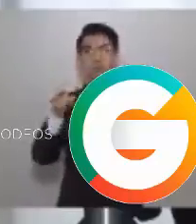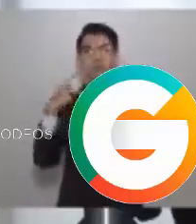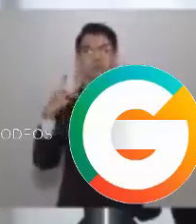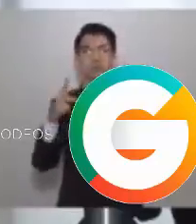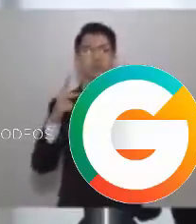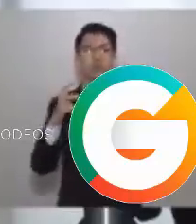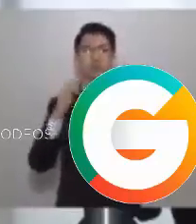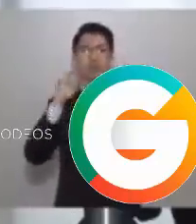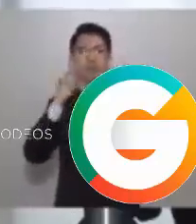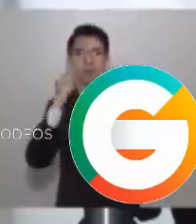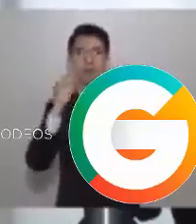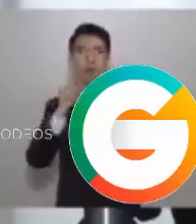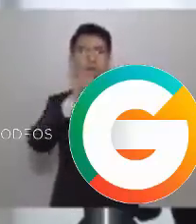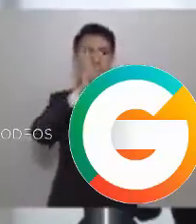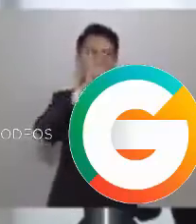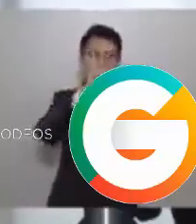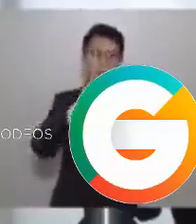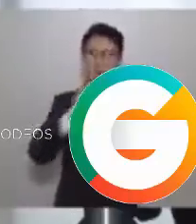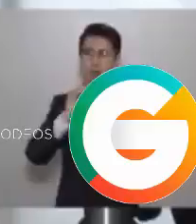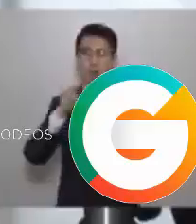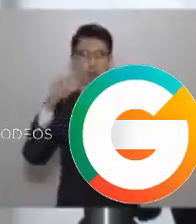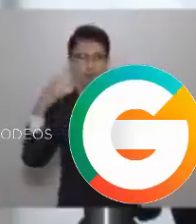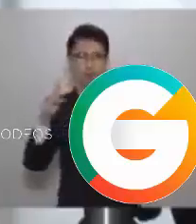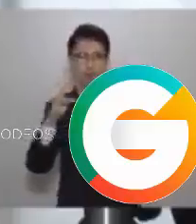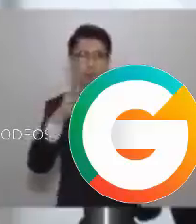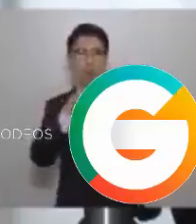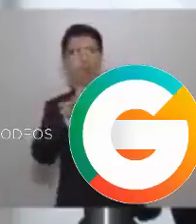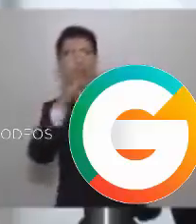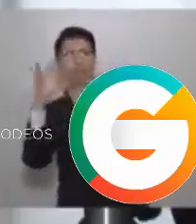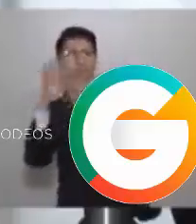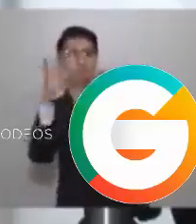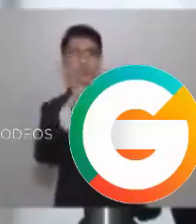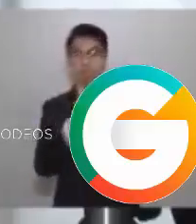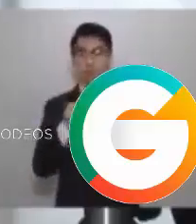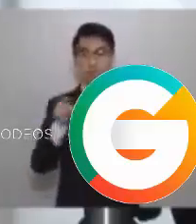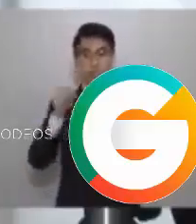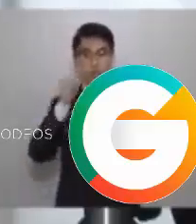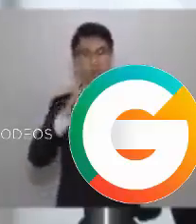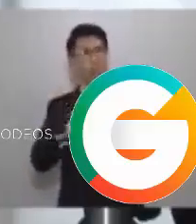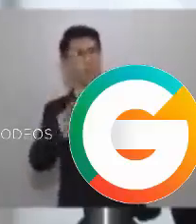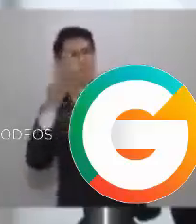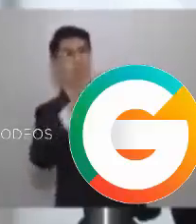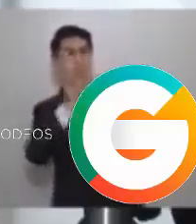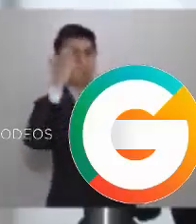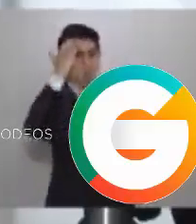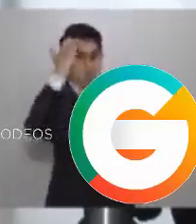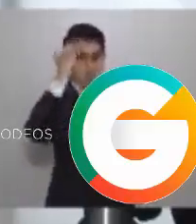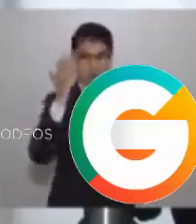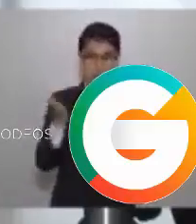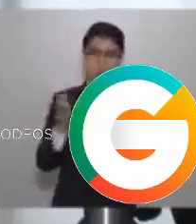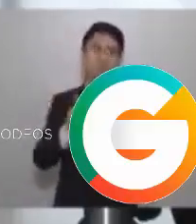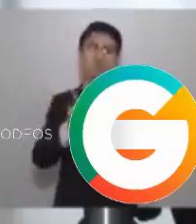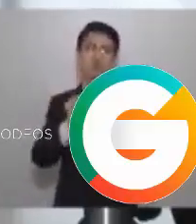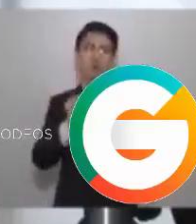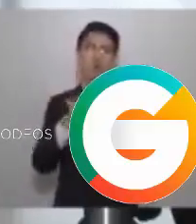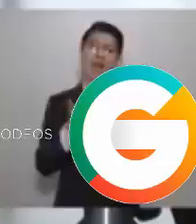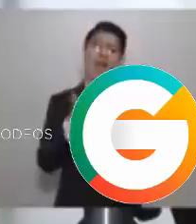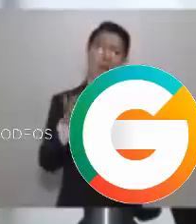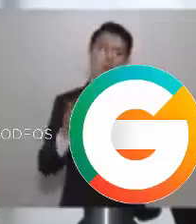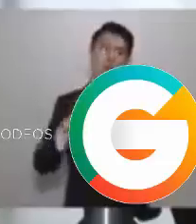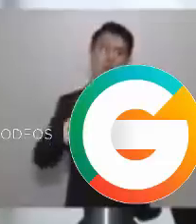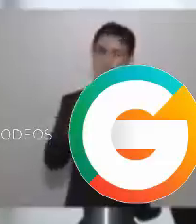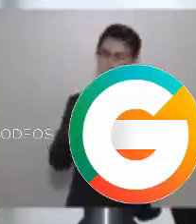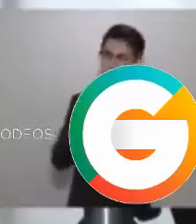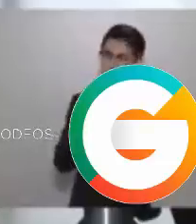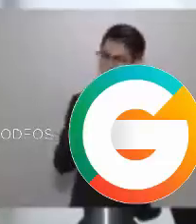momento. Al menos la autoridad investigadora estatal no conocía ese perfil, sino que fue descubierto justamente con los